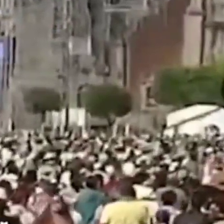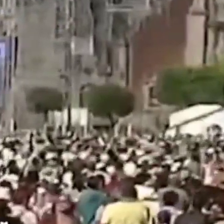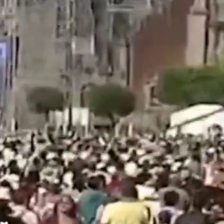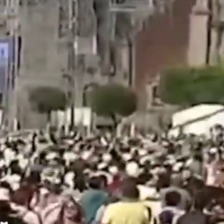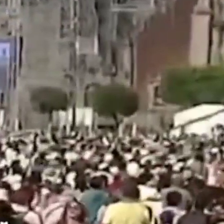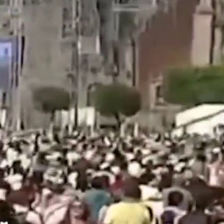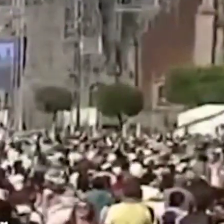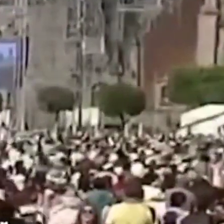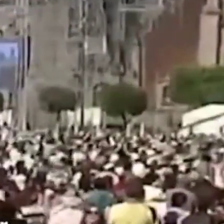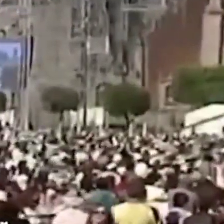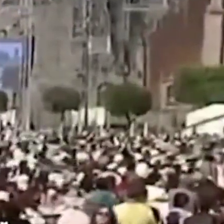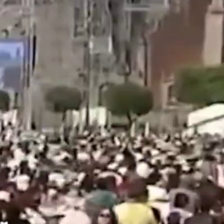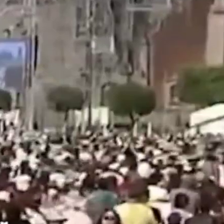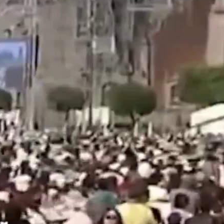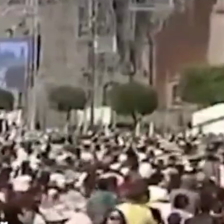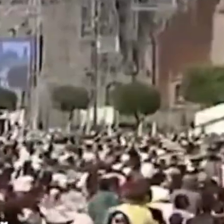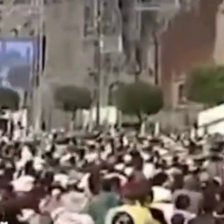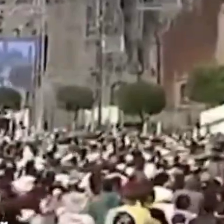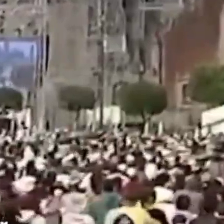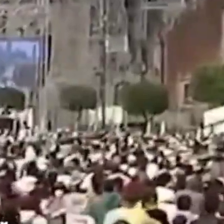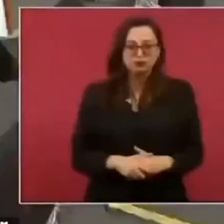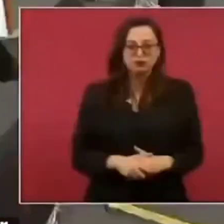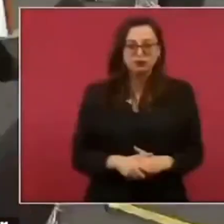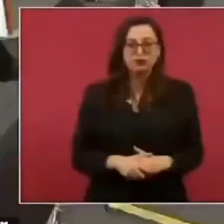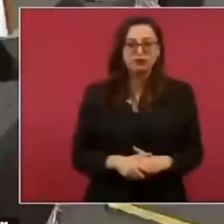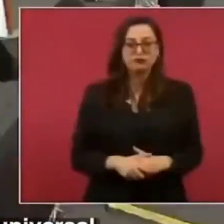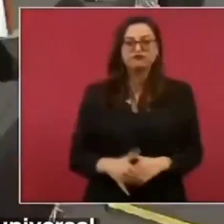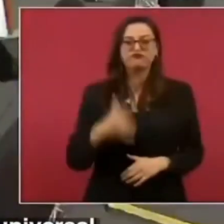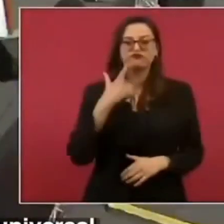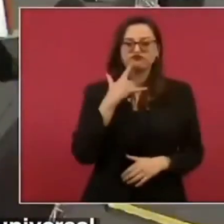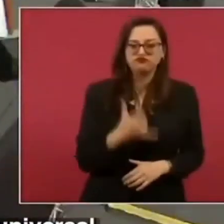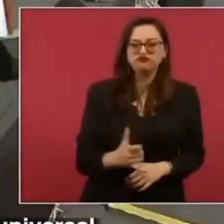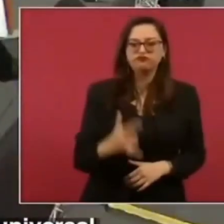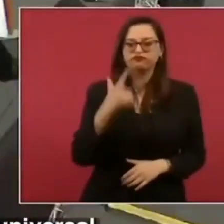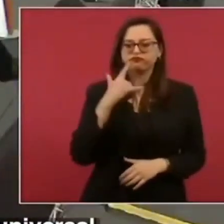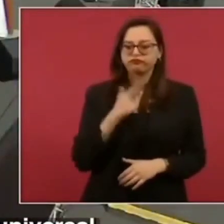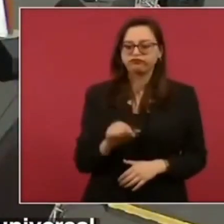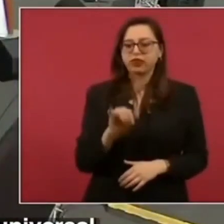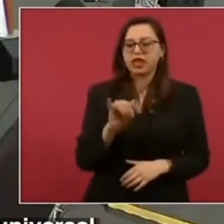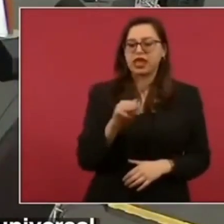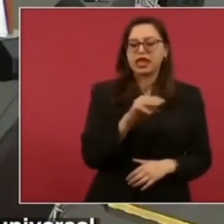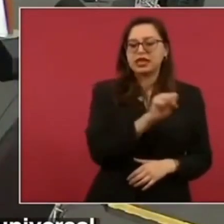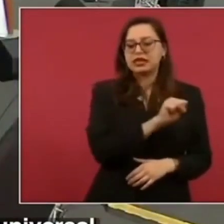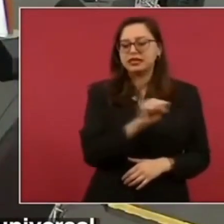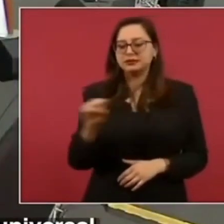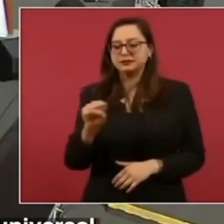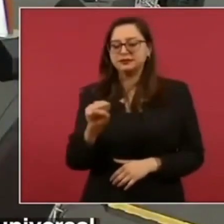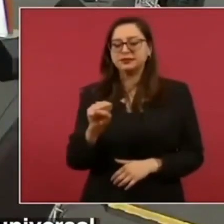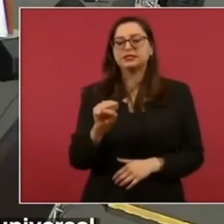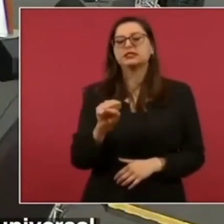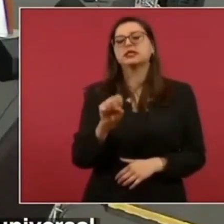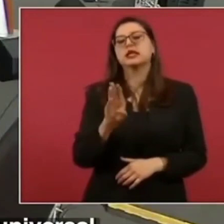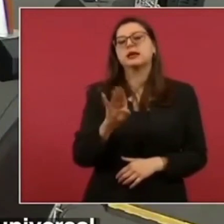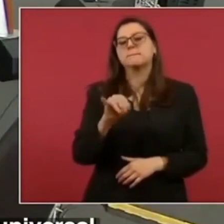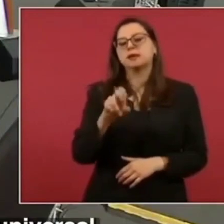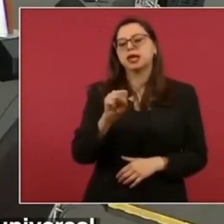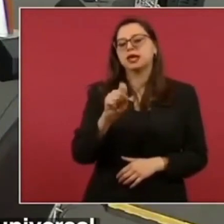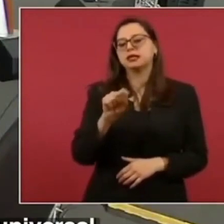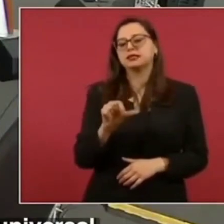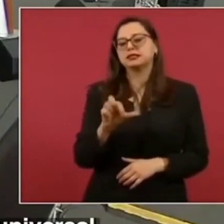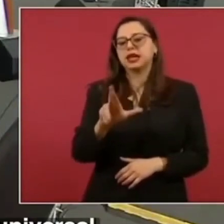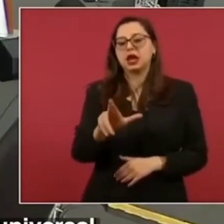Hemos echado a andar el IMSS-Bienestar, el nuevo sistema de salud de